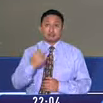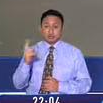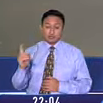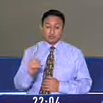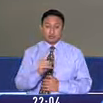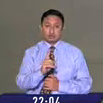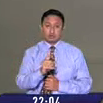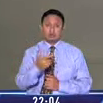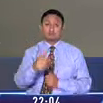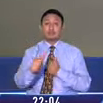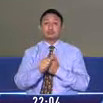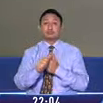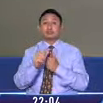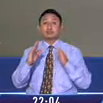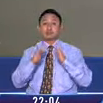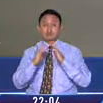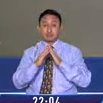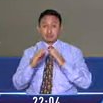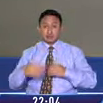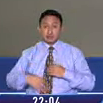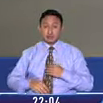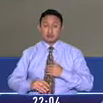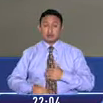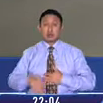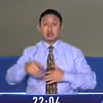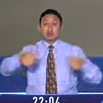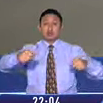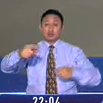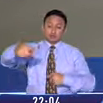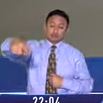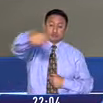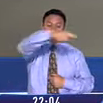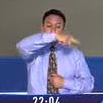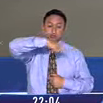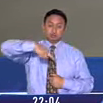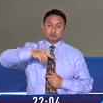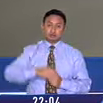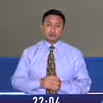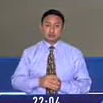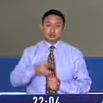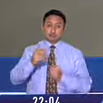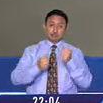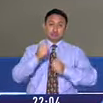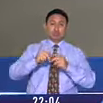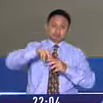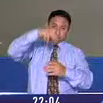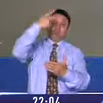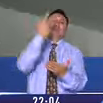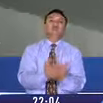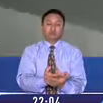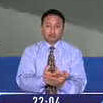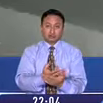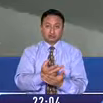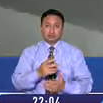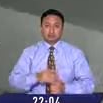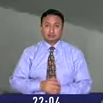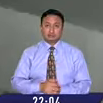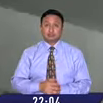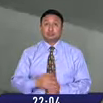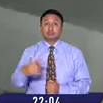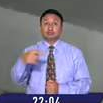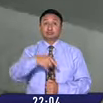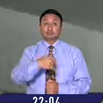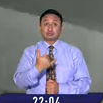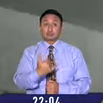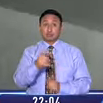de, aquí de la casa y una moto se regresa y cae el señor ensangrentado. Esa esquina se ha convertido